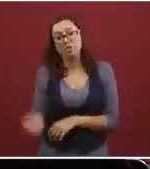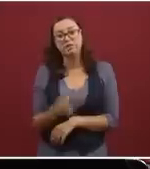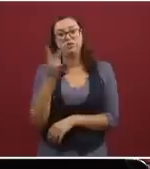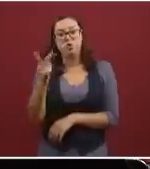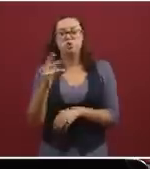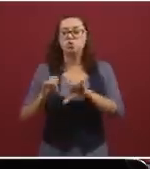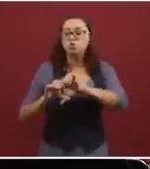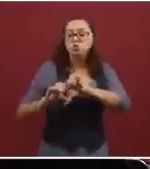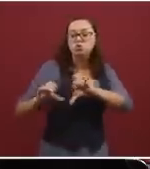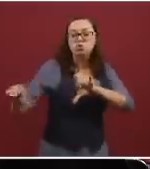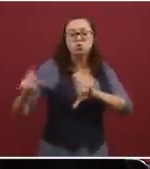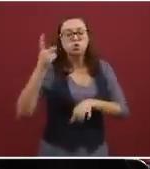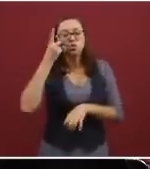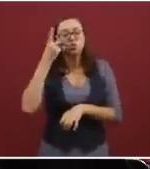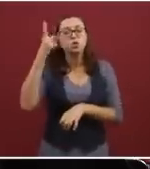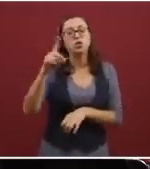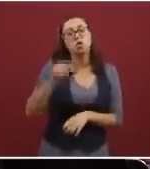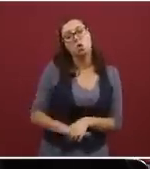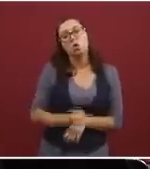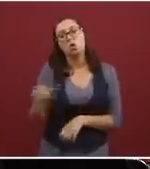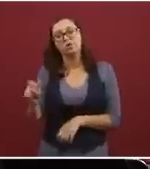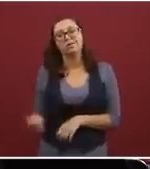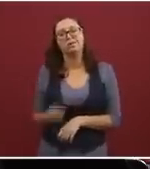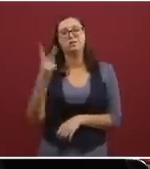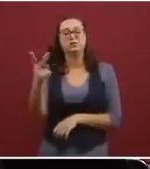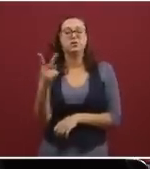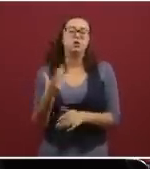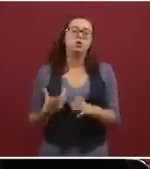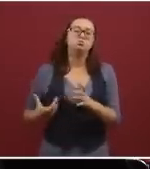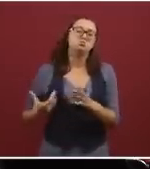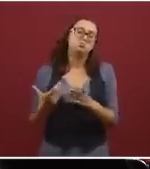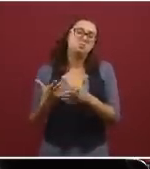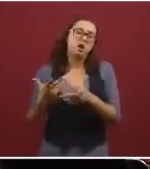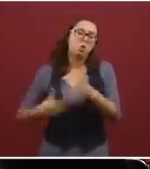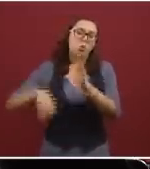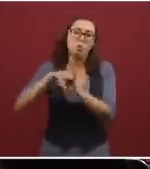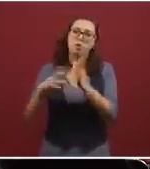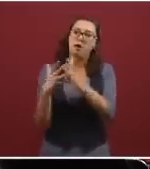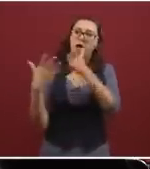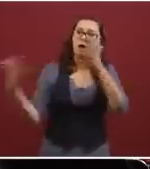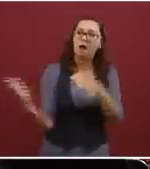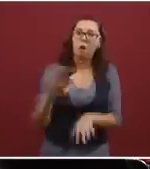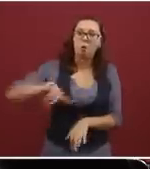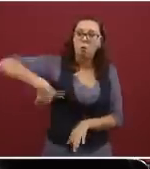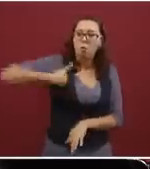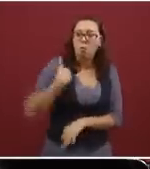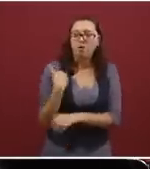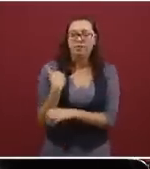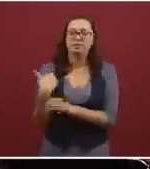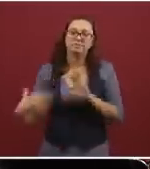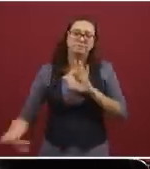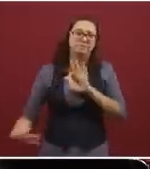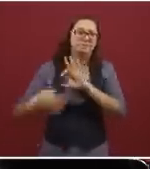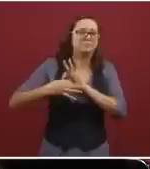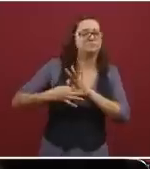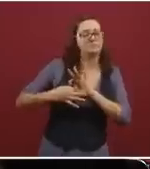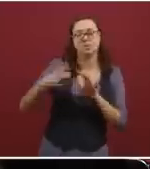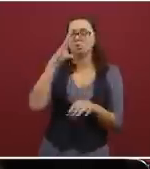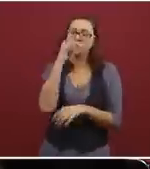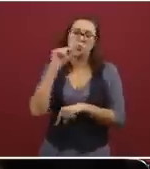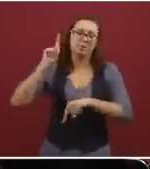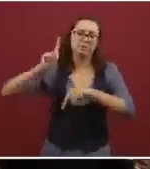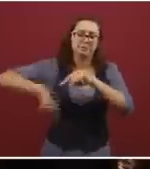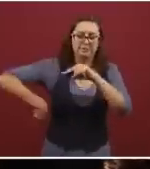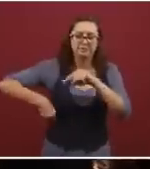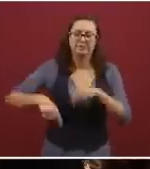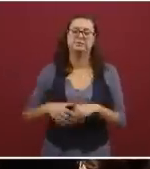dos empresas que tienen terminales de almacenamiento. Por esas razones van a prevalecer. Luego hay